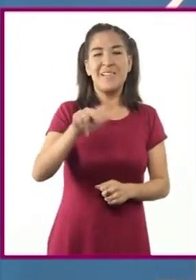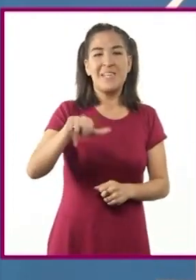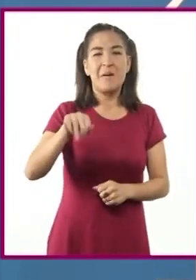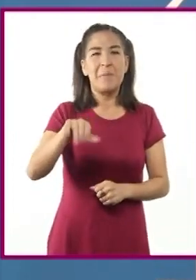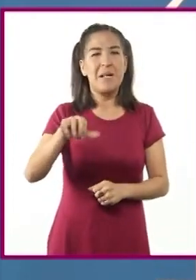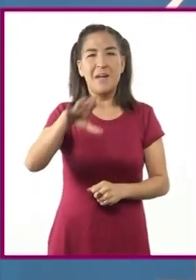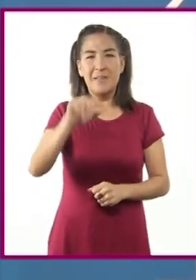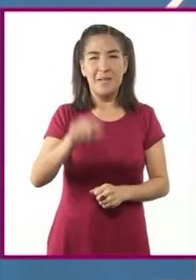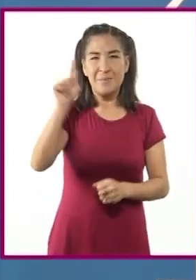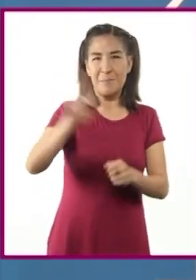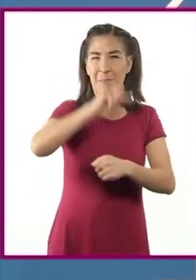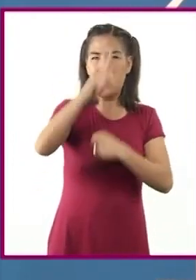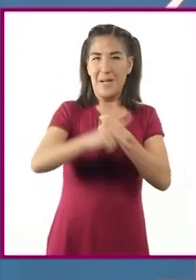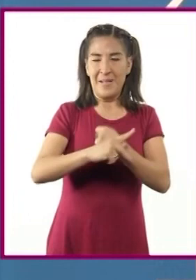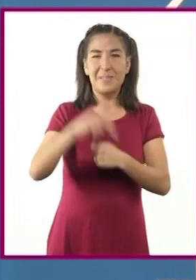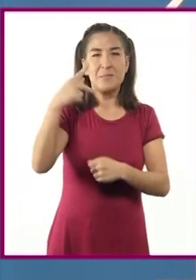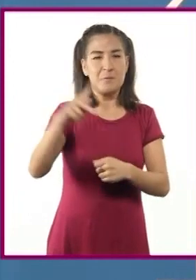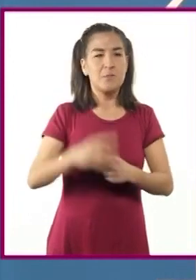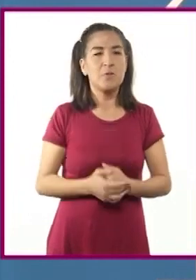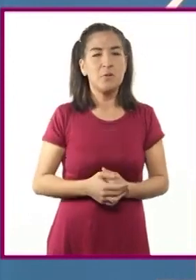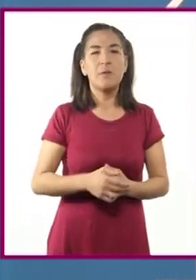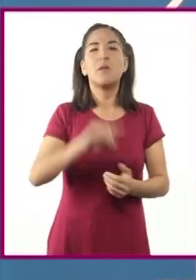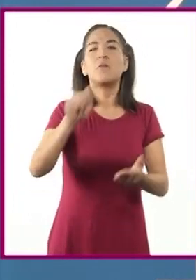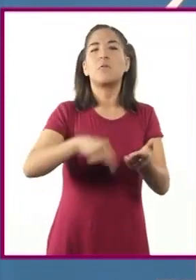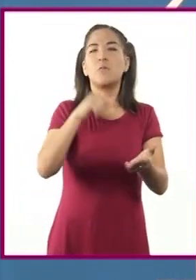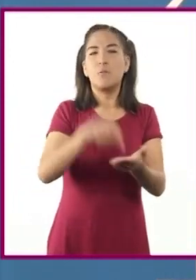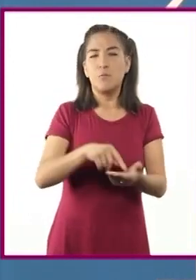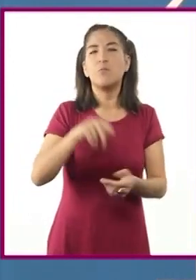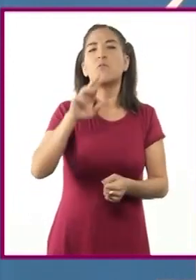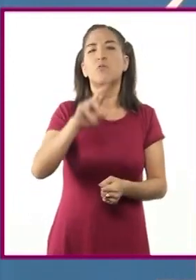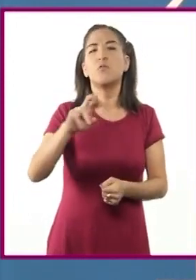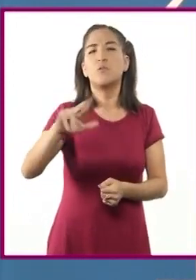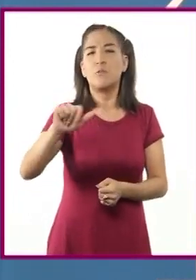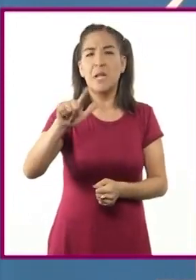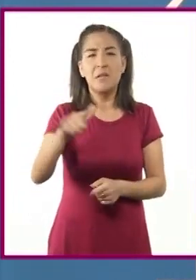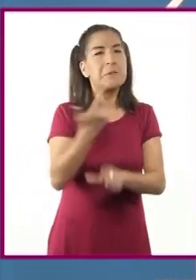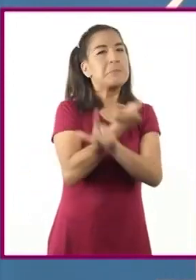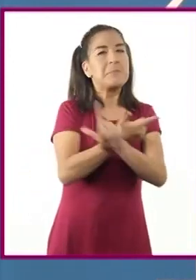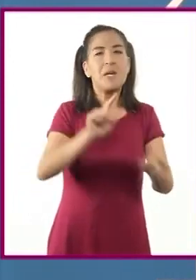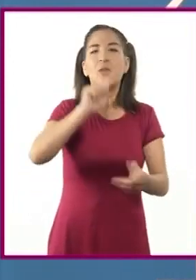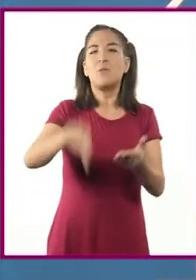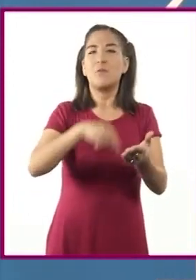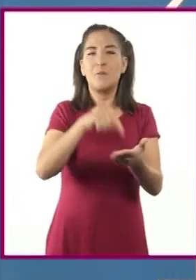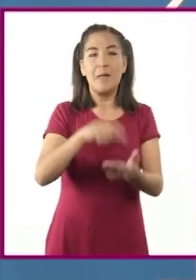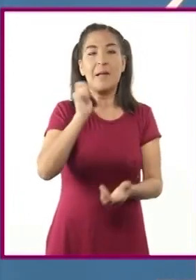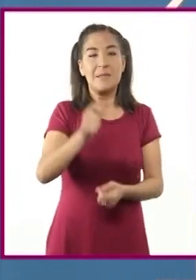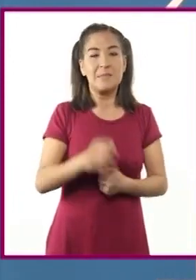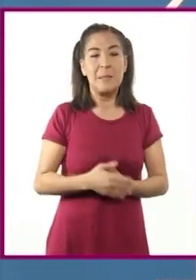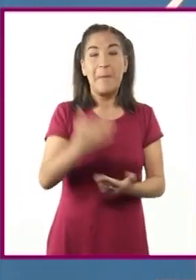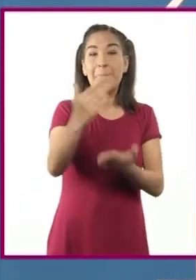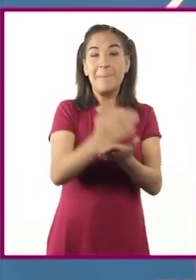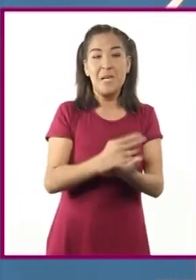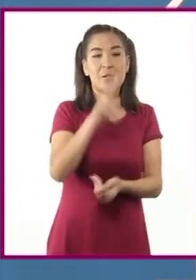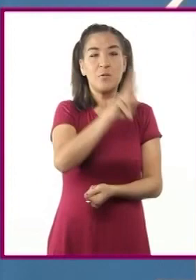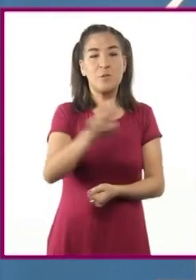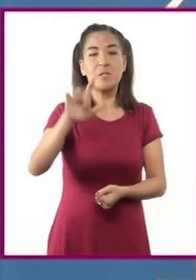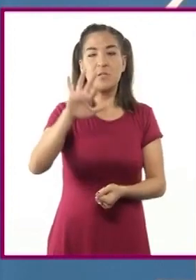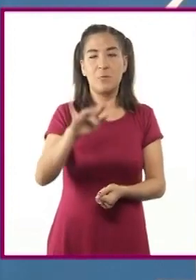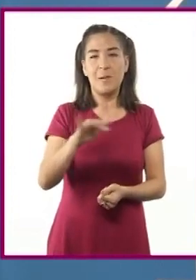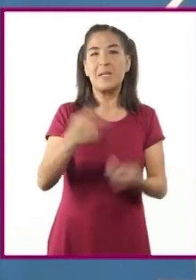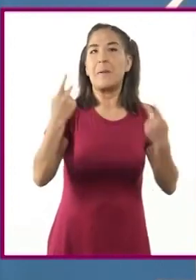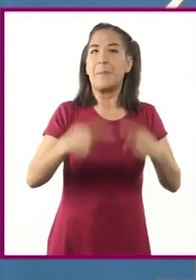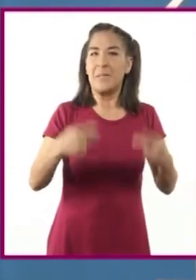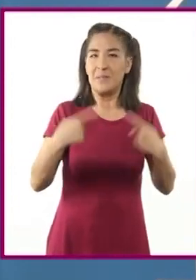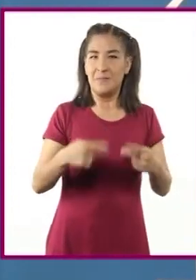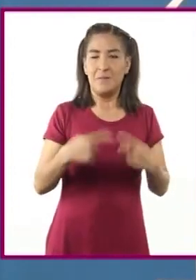en los que se clasifican como localidad rural a cualquier espacio que tenga menos de 250